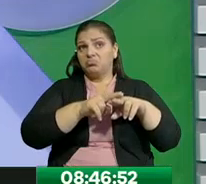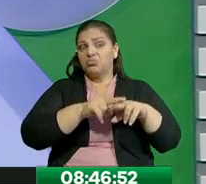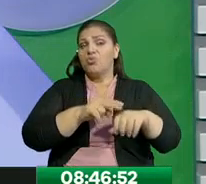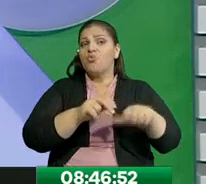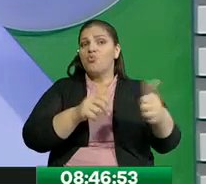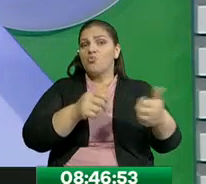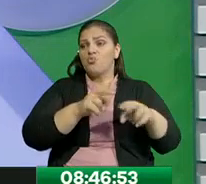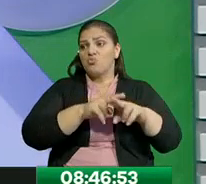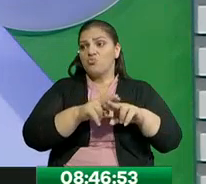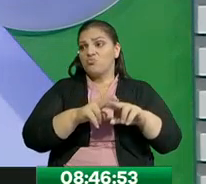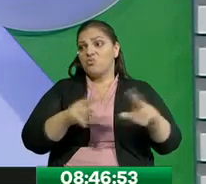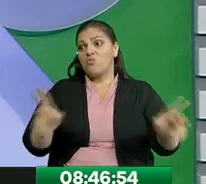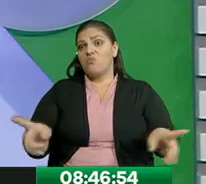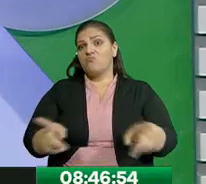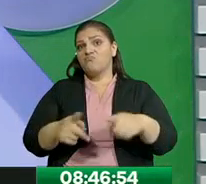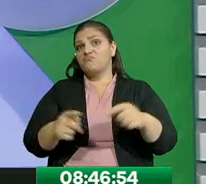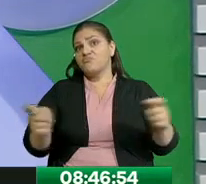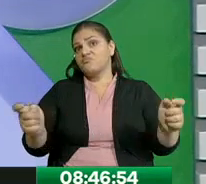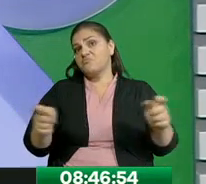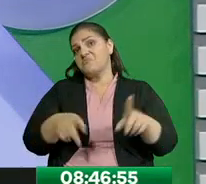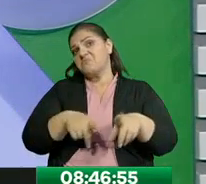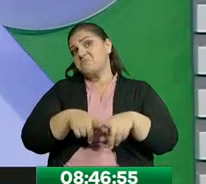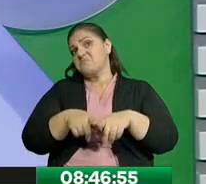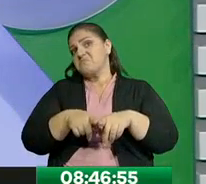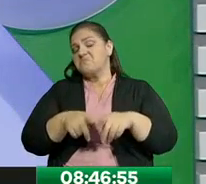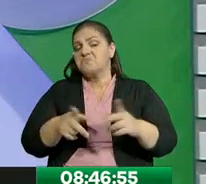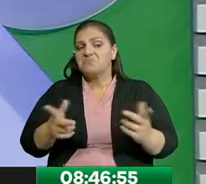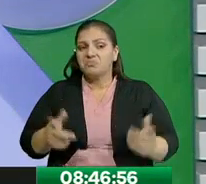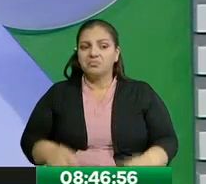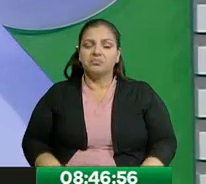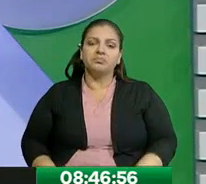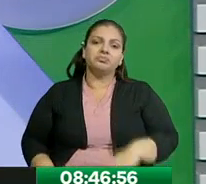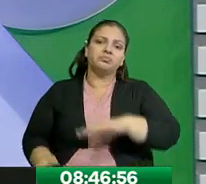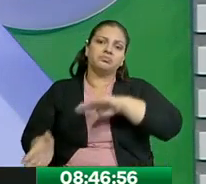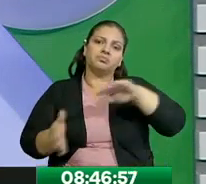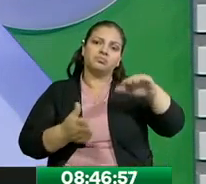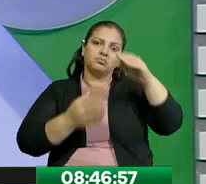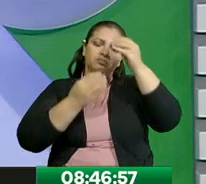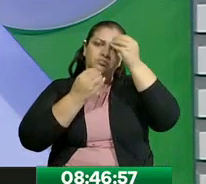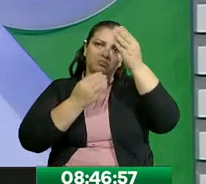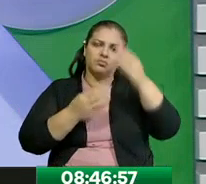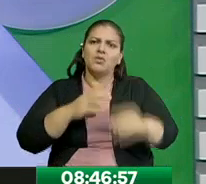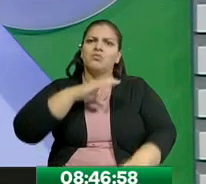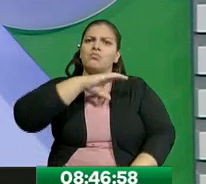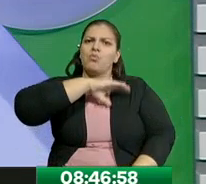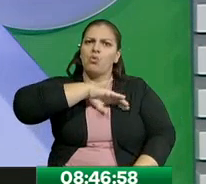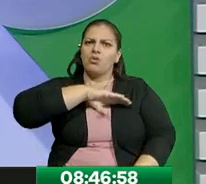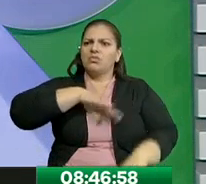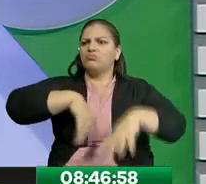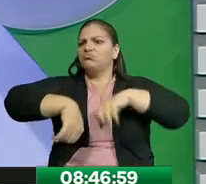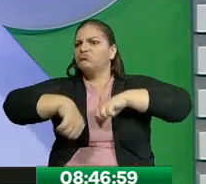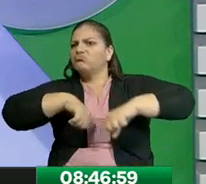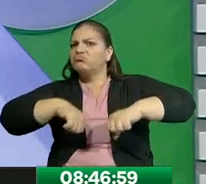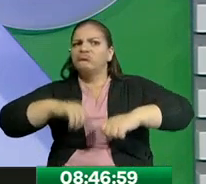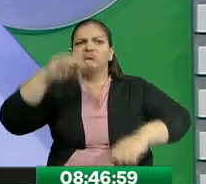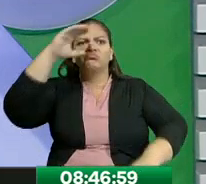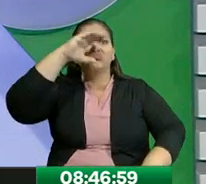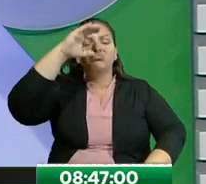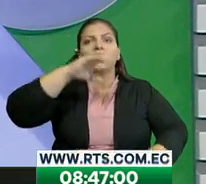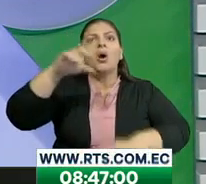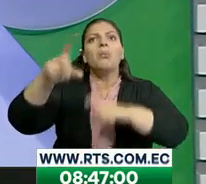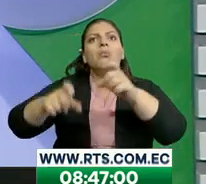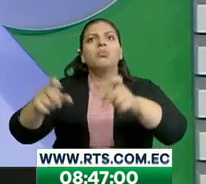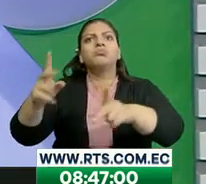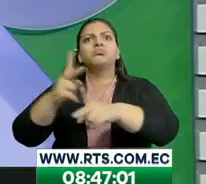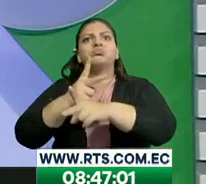información ahora capturan a presuntos implicados en casos de sicariato y delitos organizados gracias a trabajos de